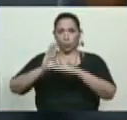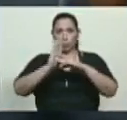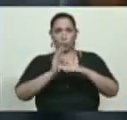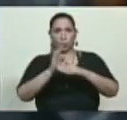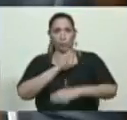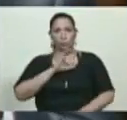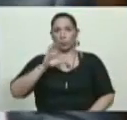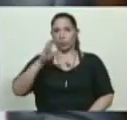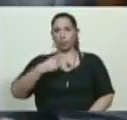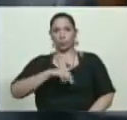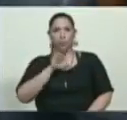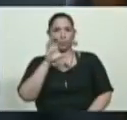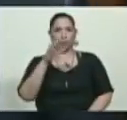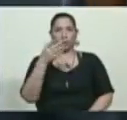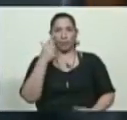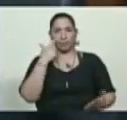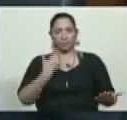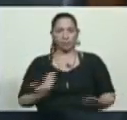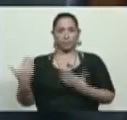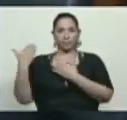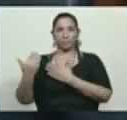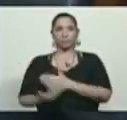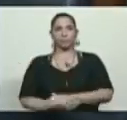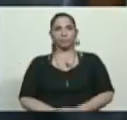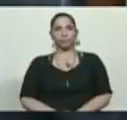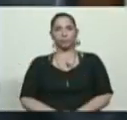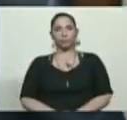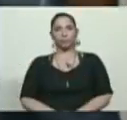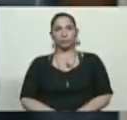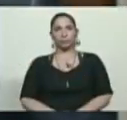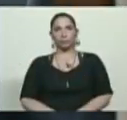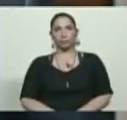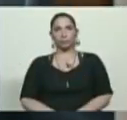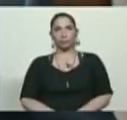soberanía de nuestro país. Es parte de la información que nosotros manejamos por los momentos y cuando vayamos a retornar el paso a los estudios.